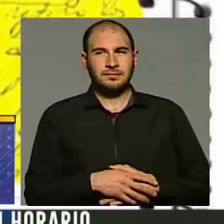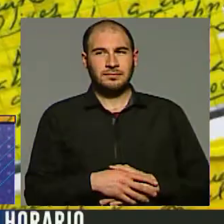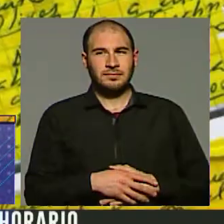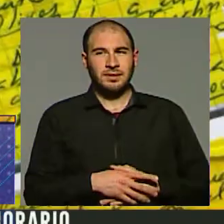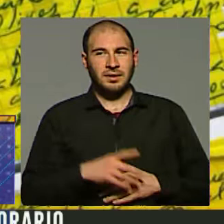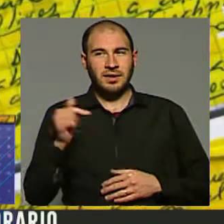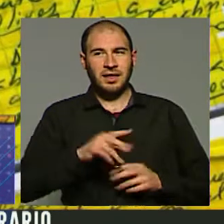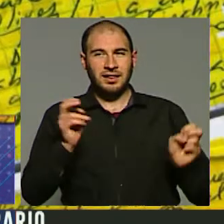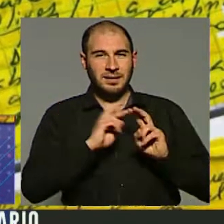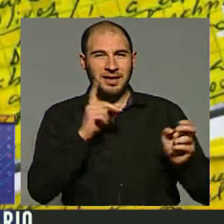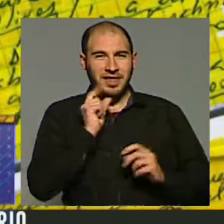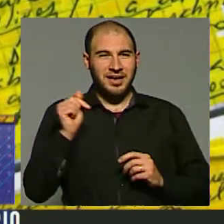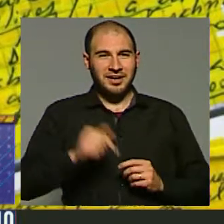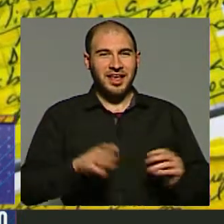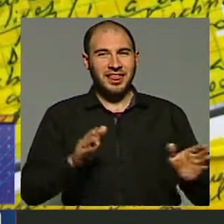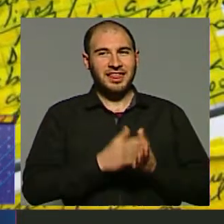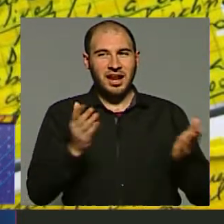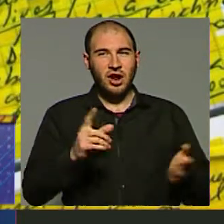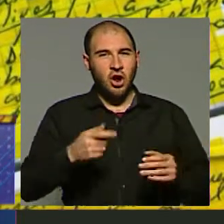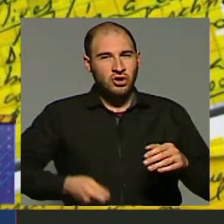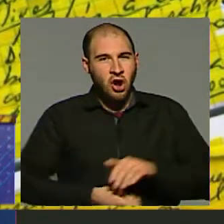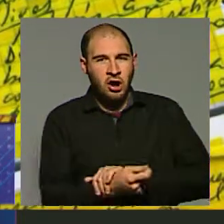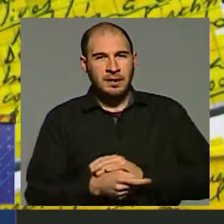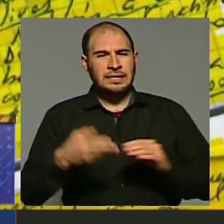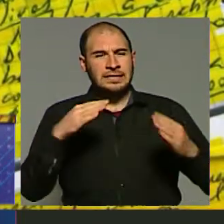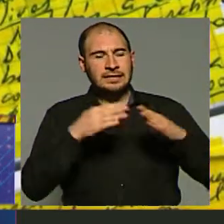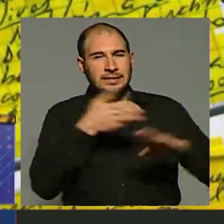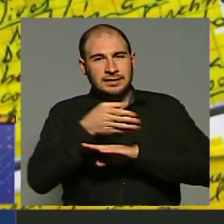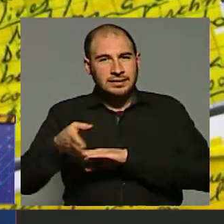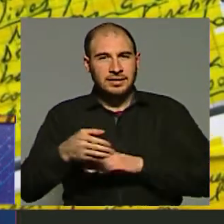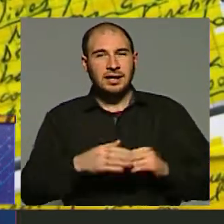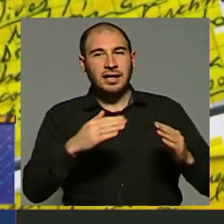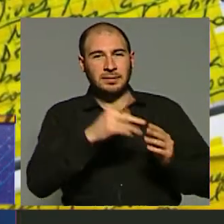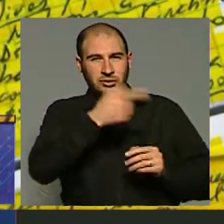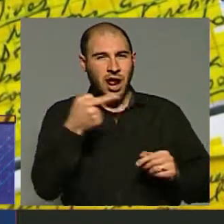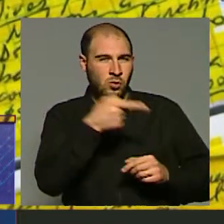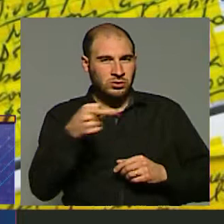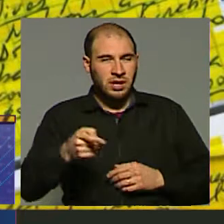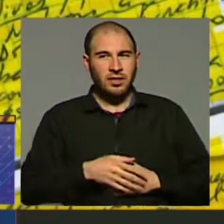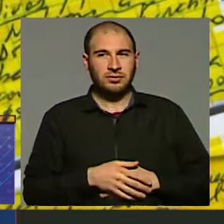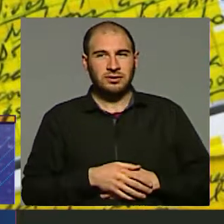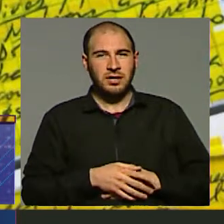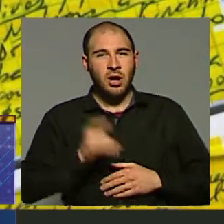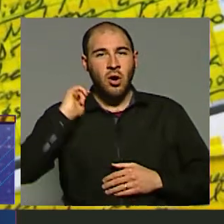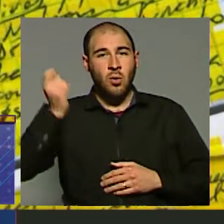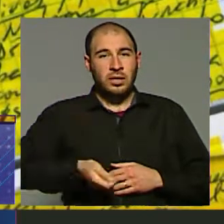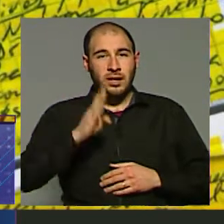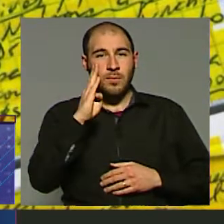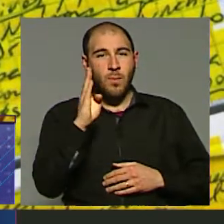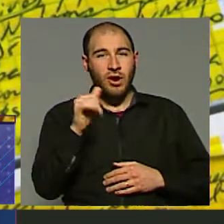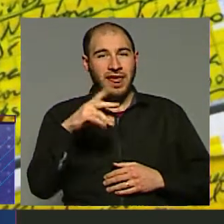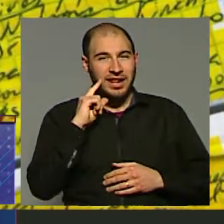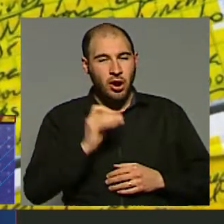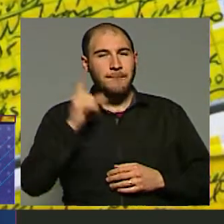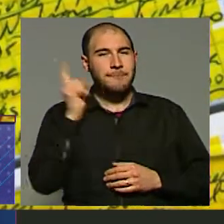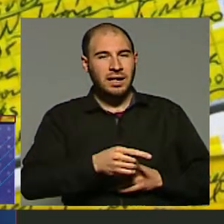Este es el tema del día. Diario de Coimas. Allanamientos en casa de acusados. El juez Claudio Bonadío